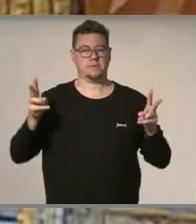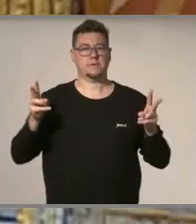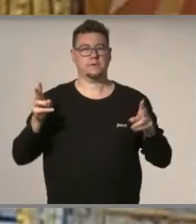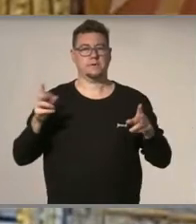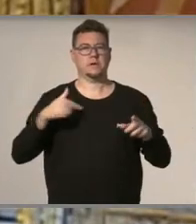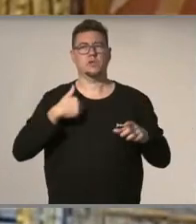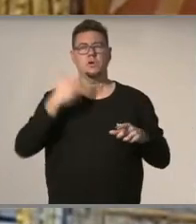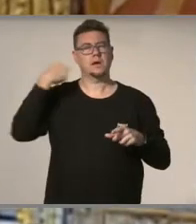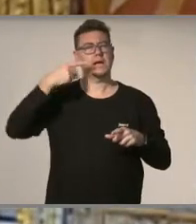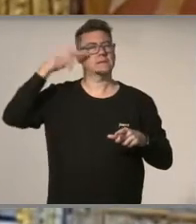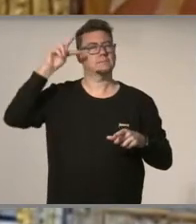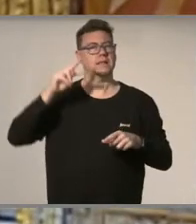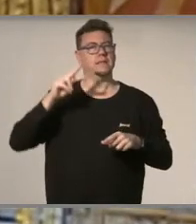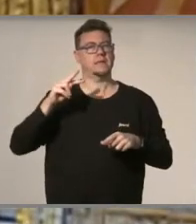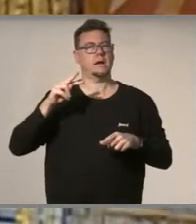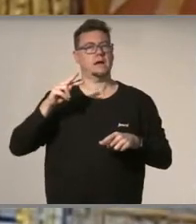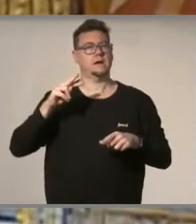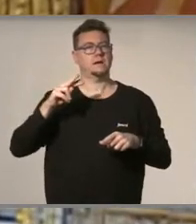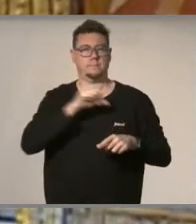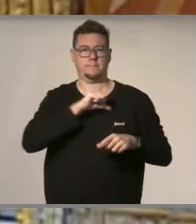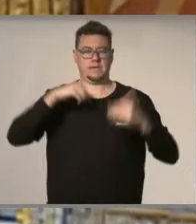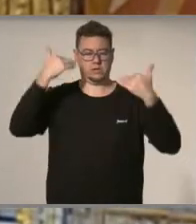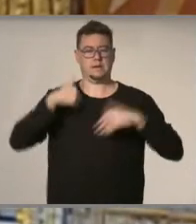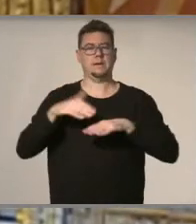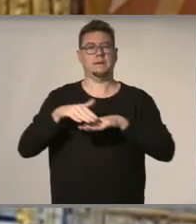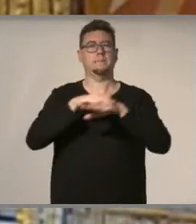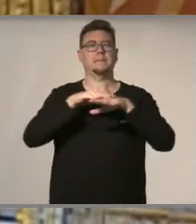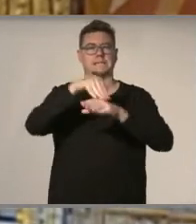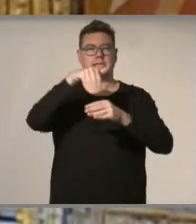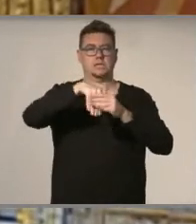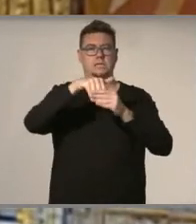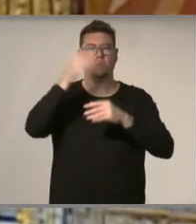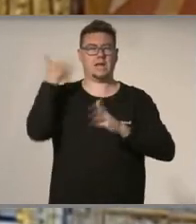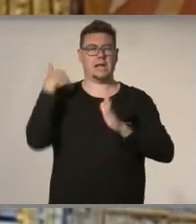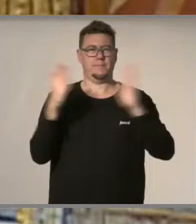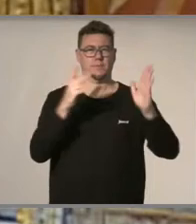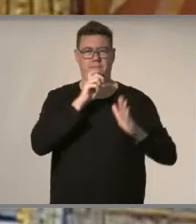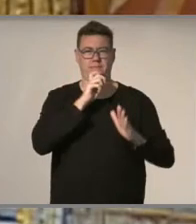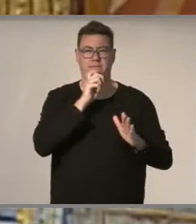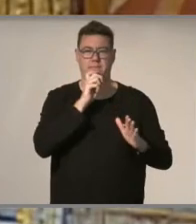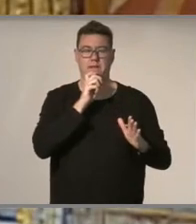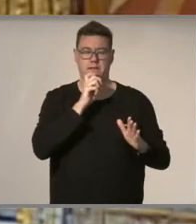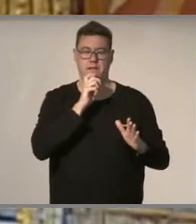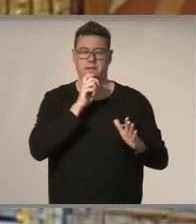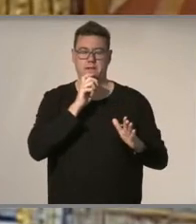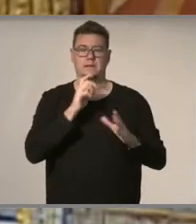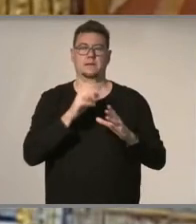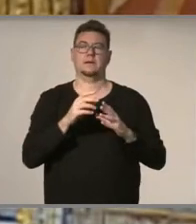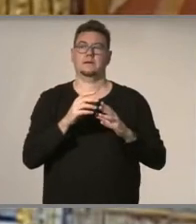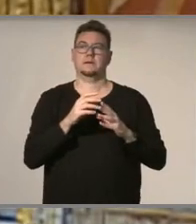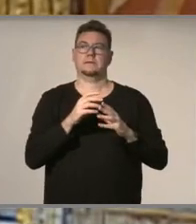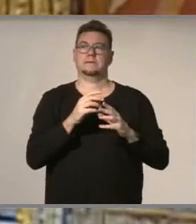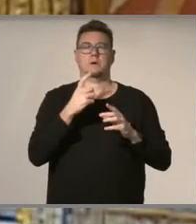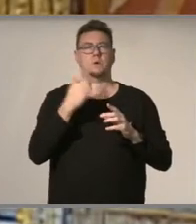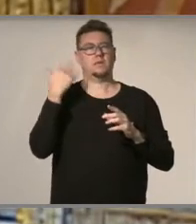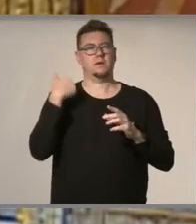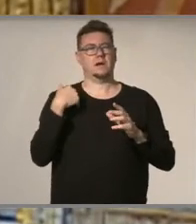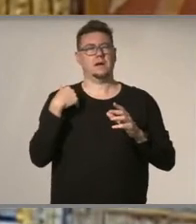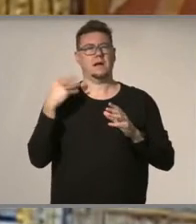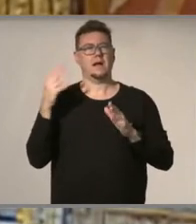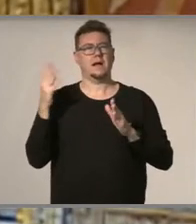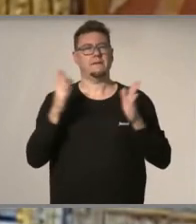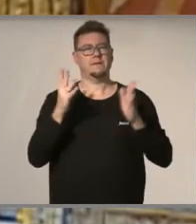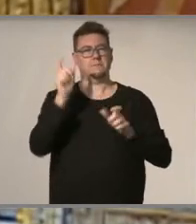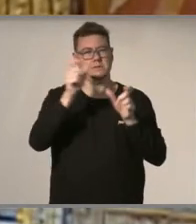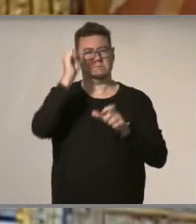tuve una experiencia personal en el Ministerio del Interior en una época muy difícil, muy complicada, donde había atentados y donde